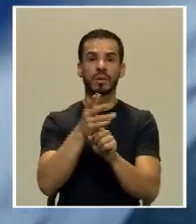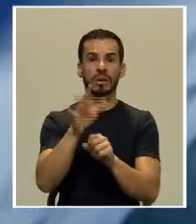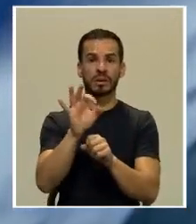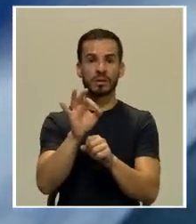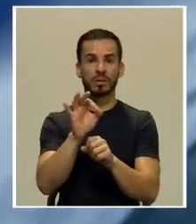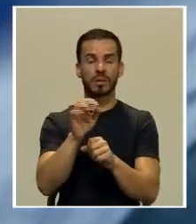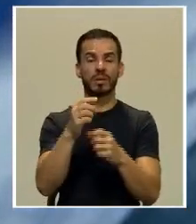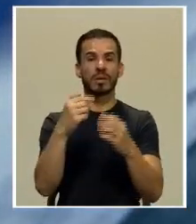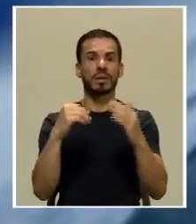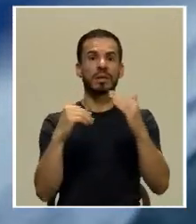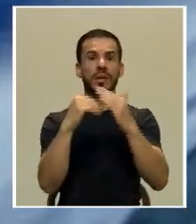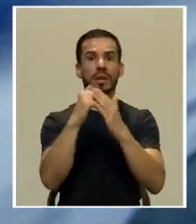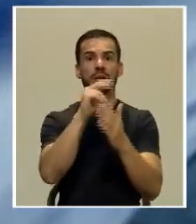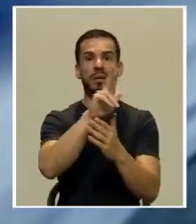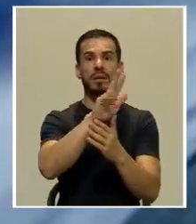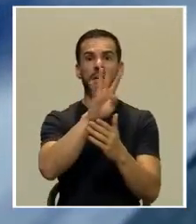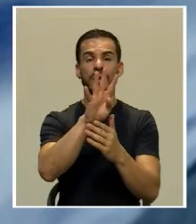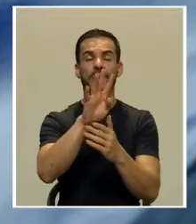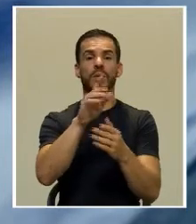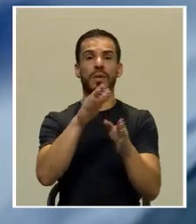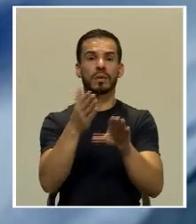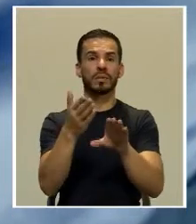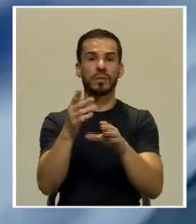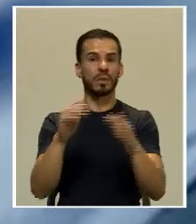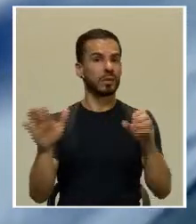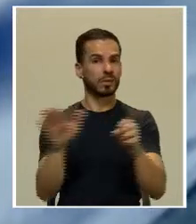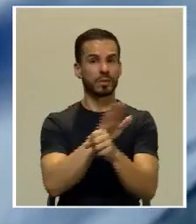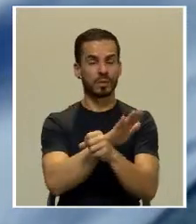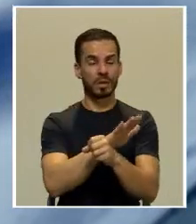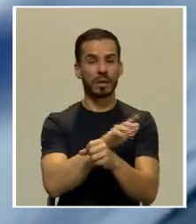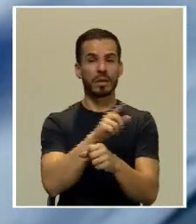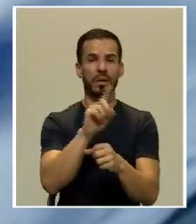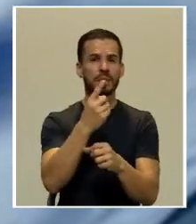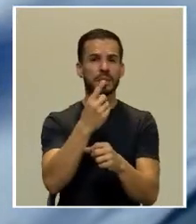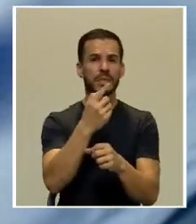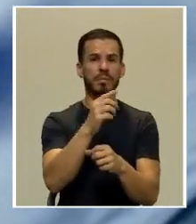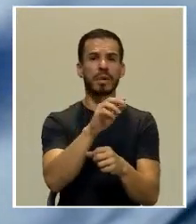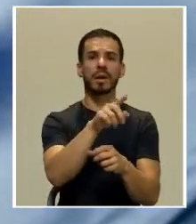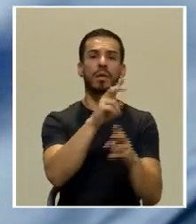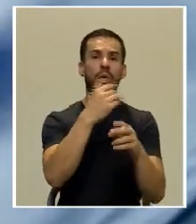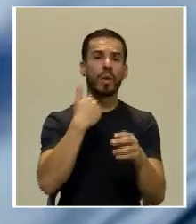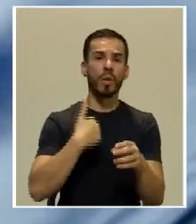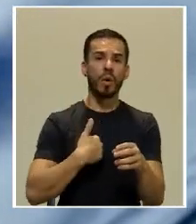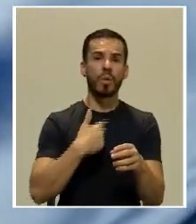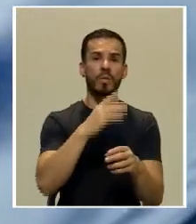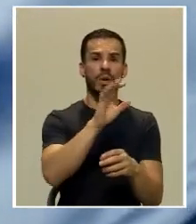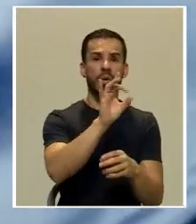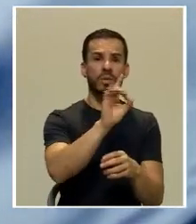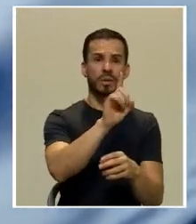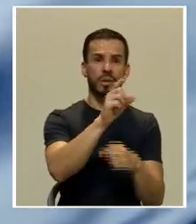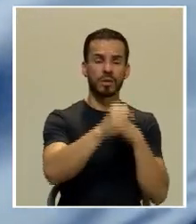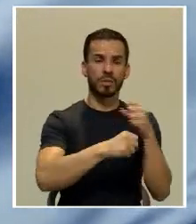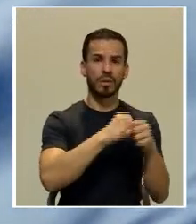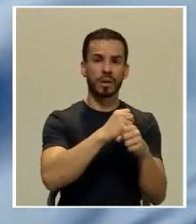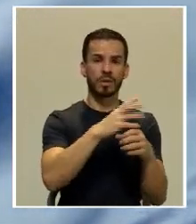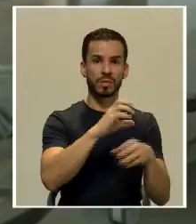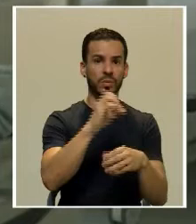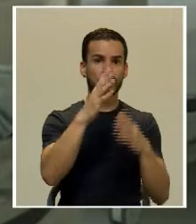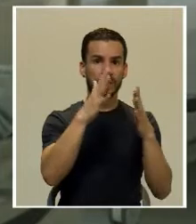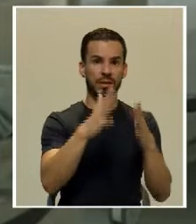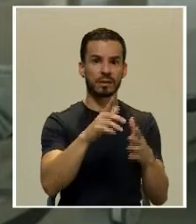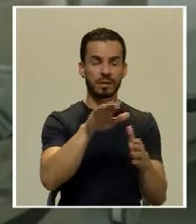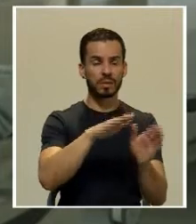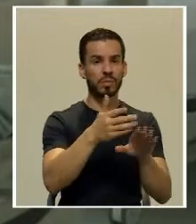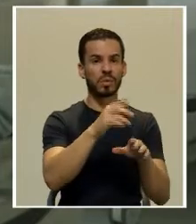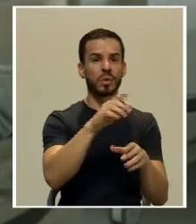COVID-19, alcanzando los 34 decesos en total. El primero de ellos se trató de un hombre de 81 años costarricense quien murió